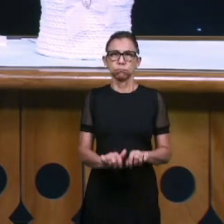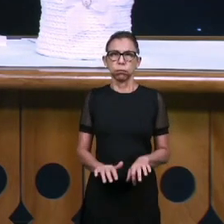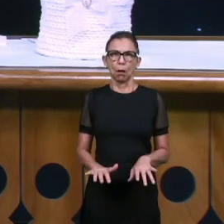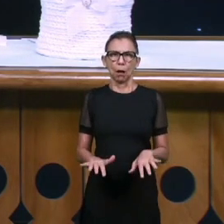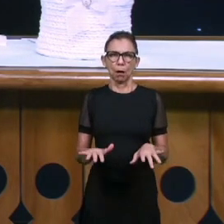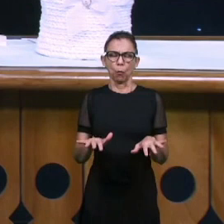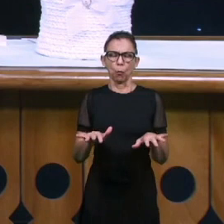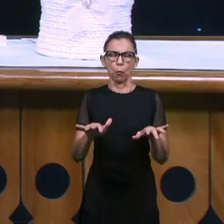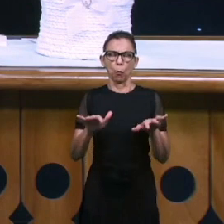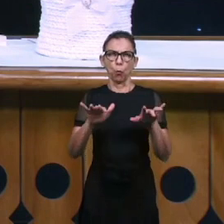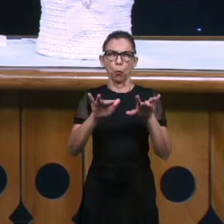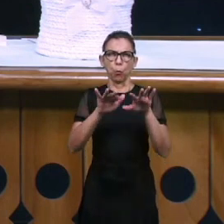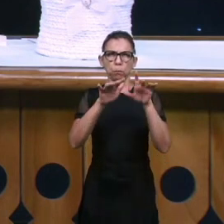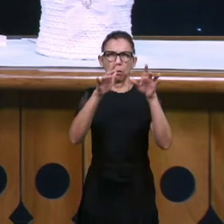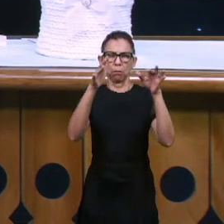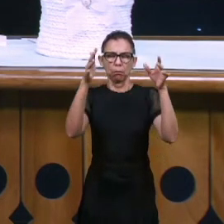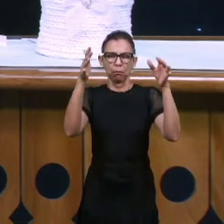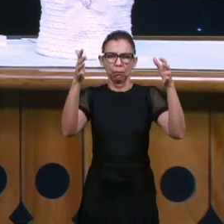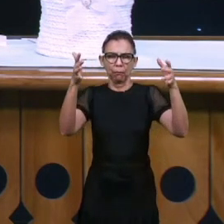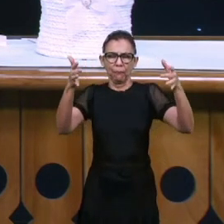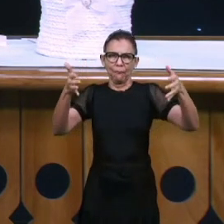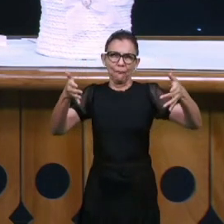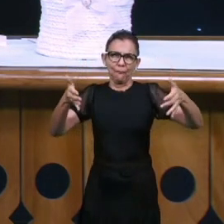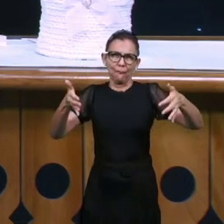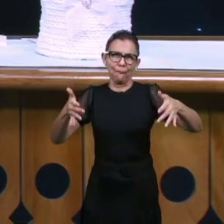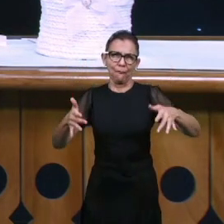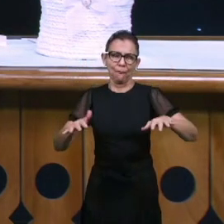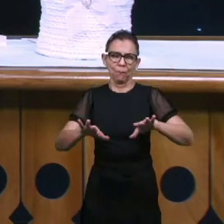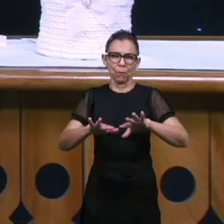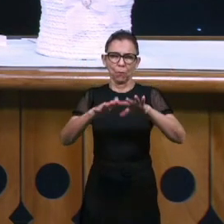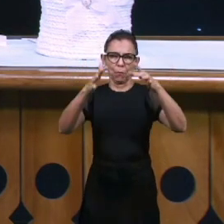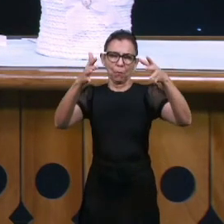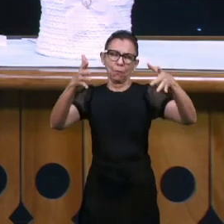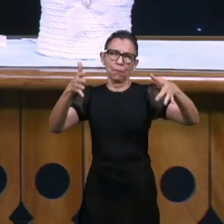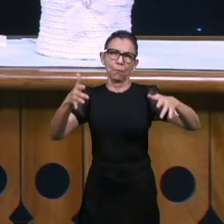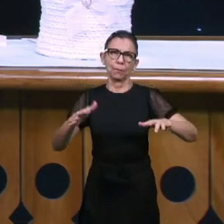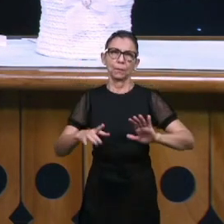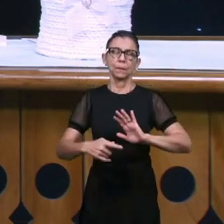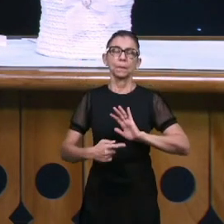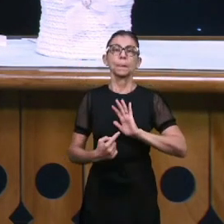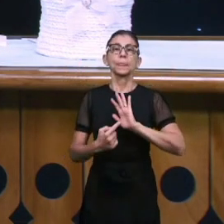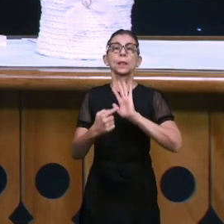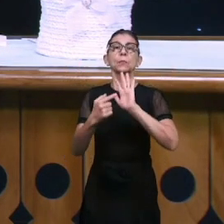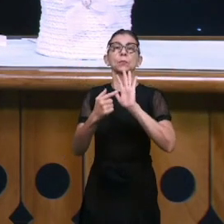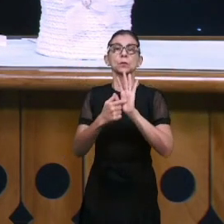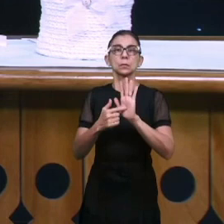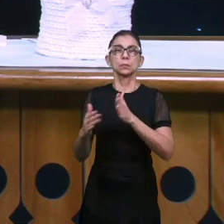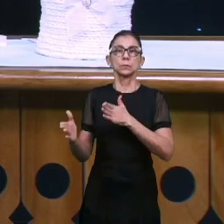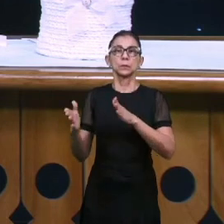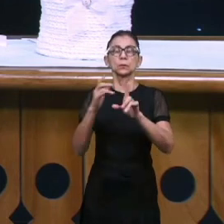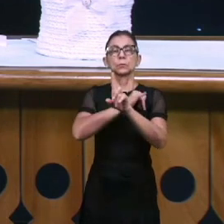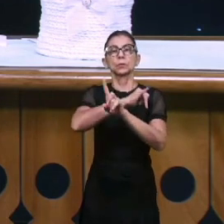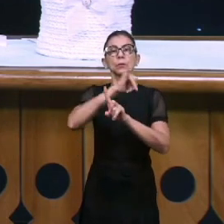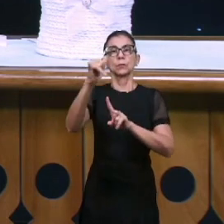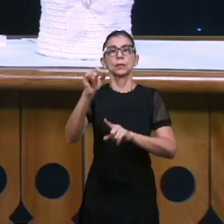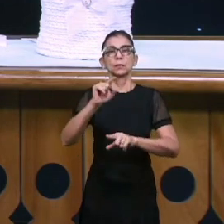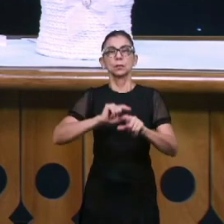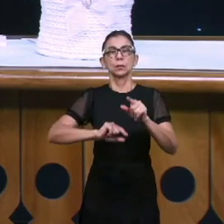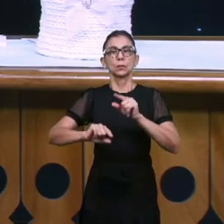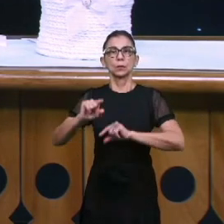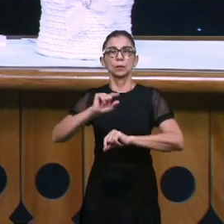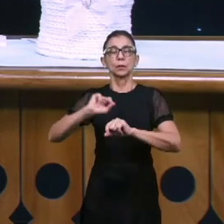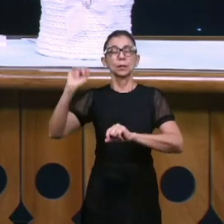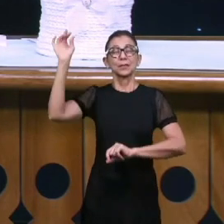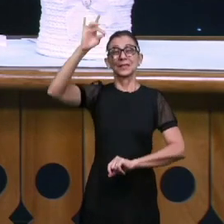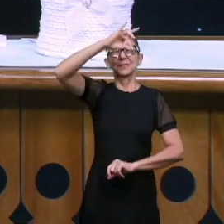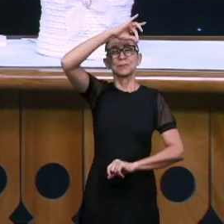Las aguas ya estaban de borde a borde, mostrando que el momento profético es del derramar del Espíritu Santo. En este